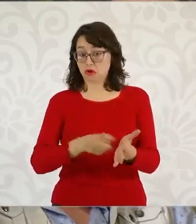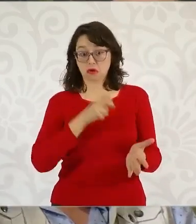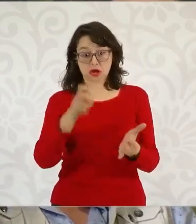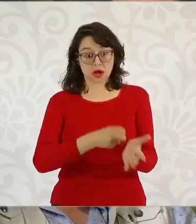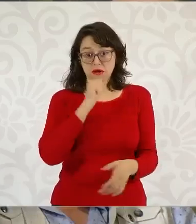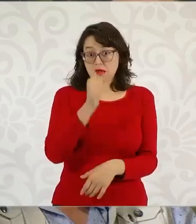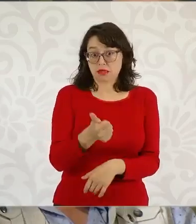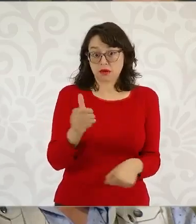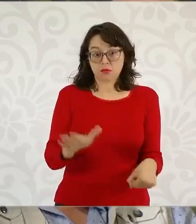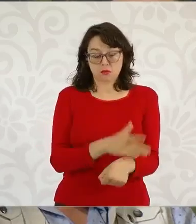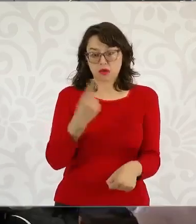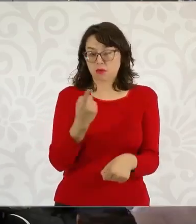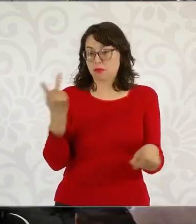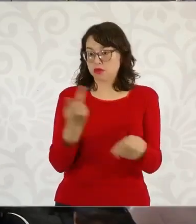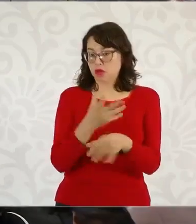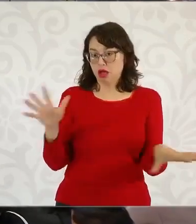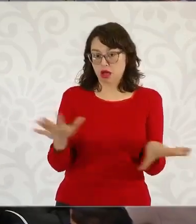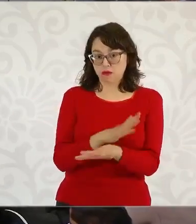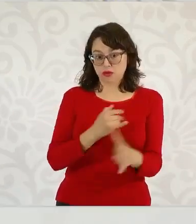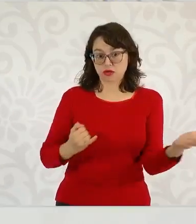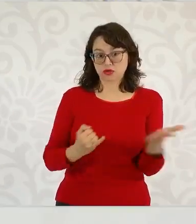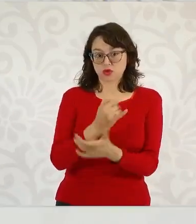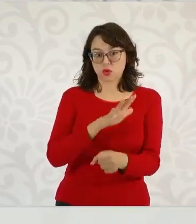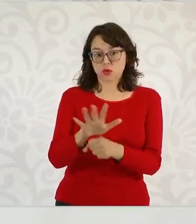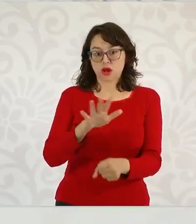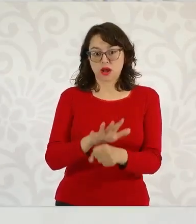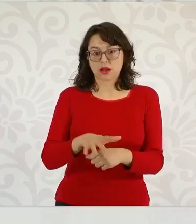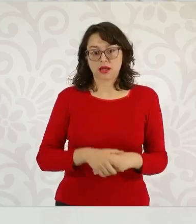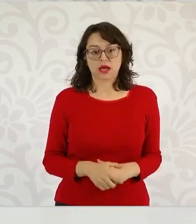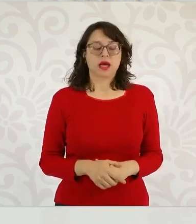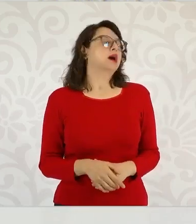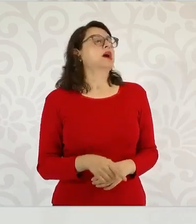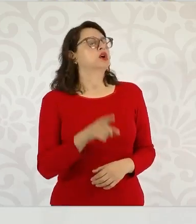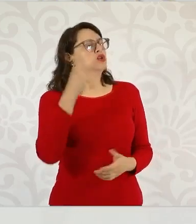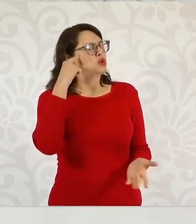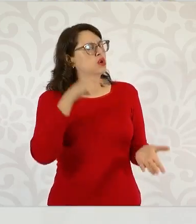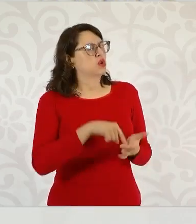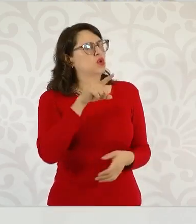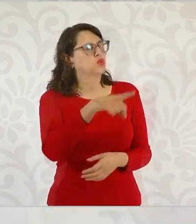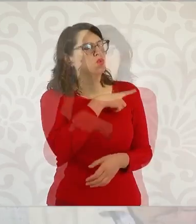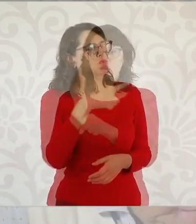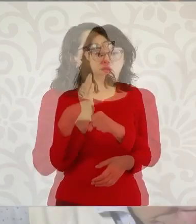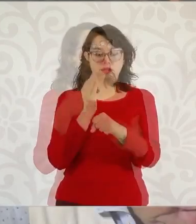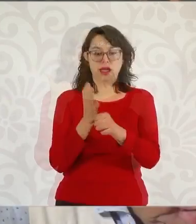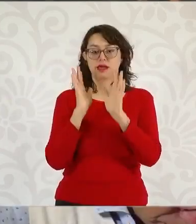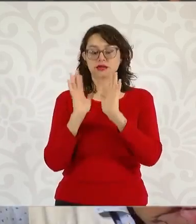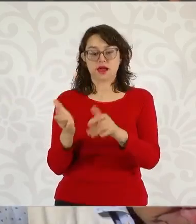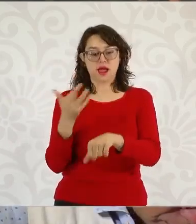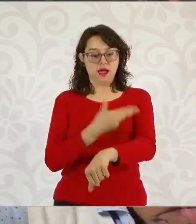desconocemos por qué el cambio de decisión. Yo creo que sería muy bueno que escucharas las mañaneras. Las escucho todos los días, sí,